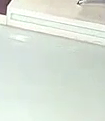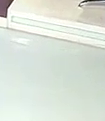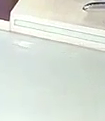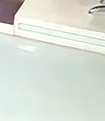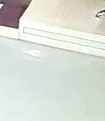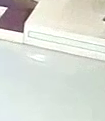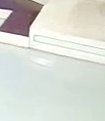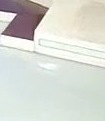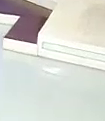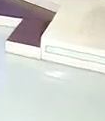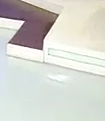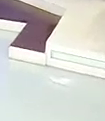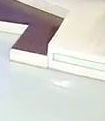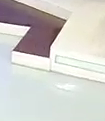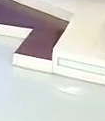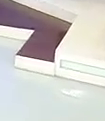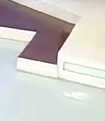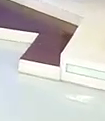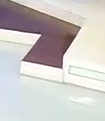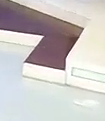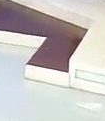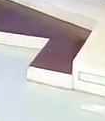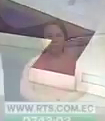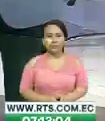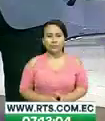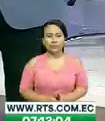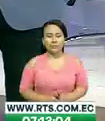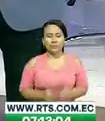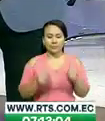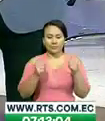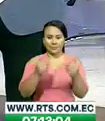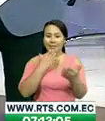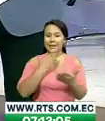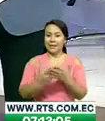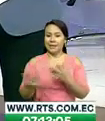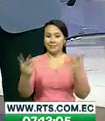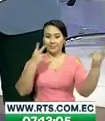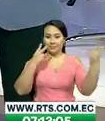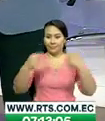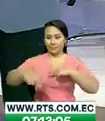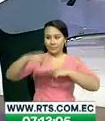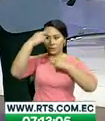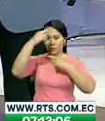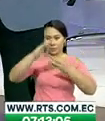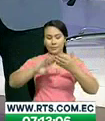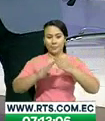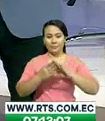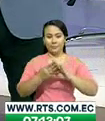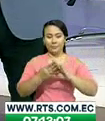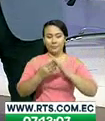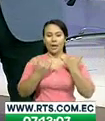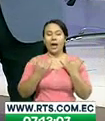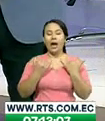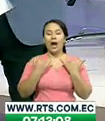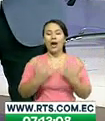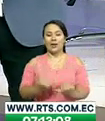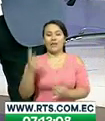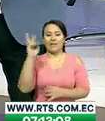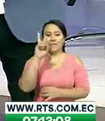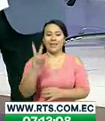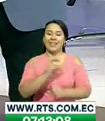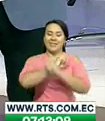Muy bien, gracias amables televidentes por seguir acá en sintonía en la noticia primera emisión. ¡Es viernes!